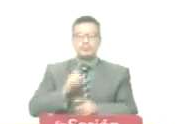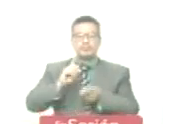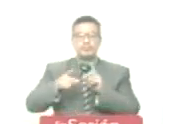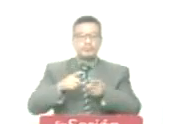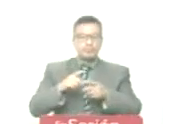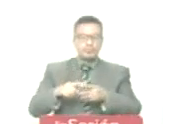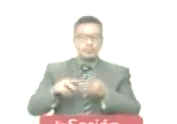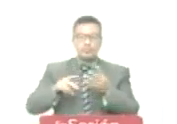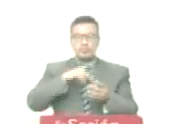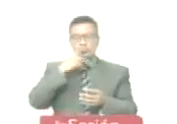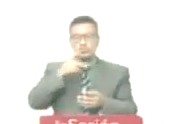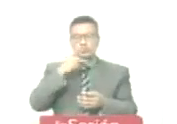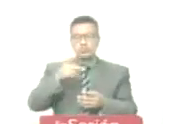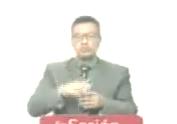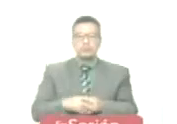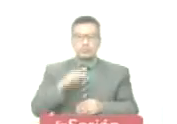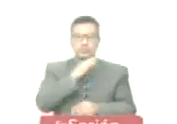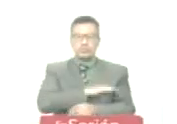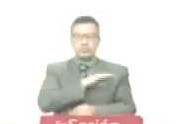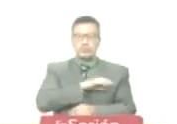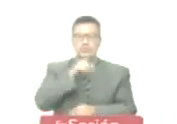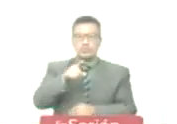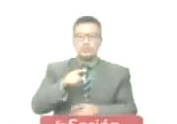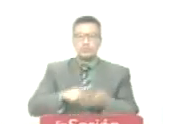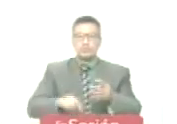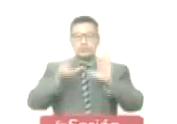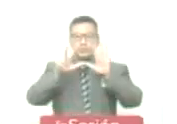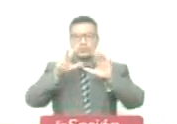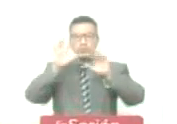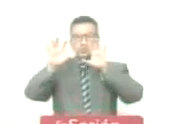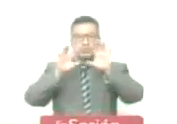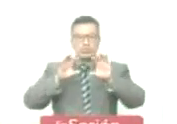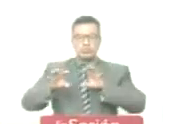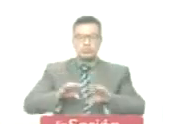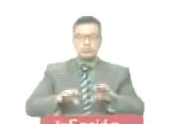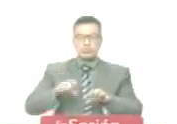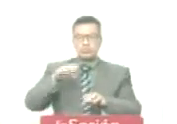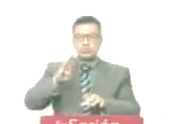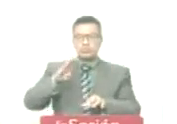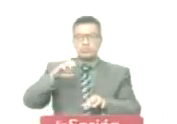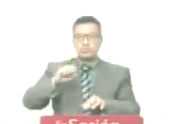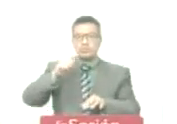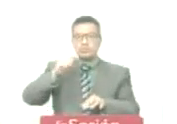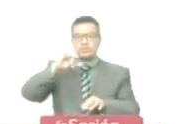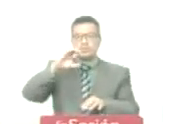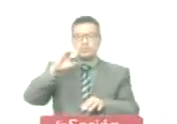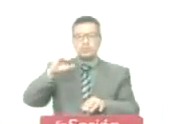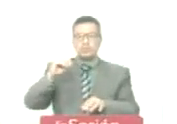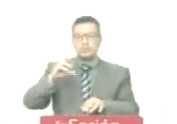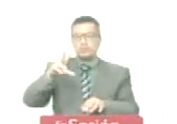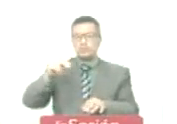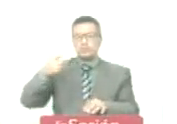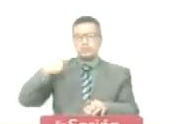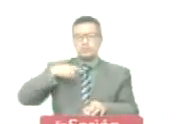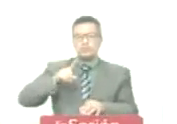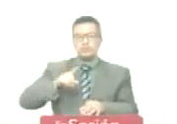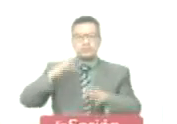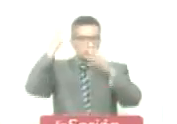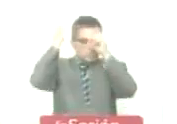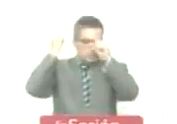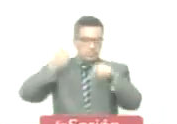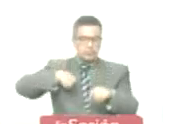factores políticos y sociales de estos 8 países bálticos, que cabe destacar, no tienen embajada